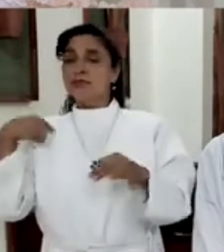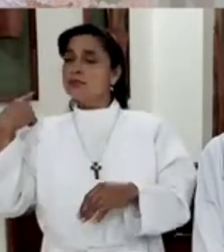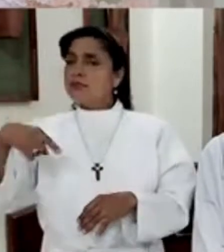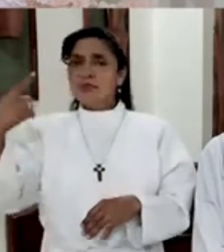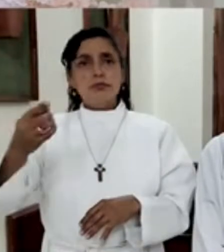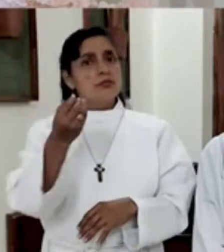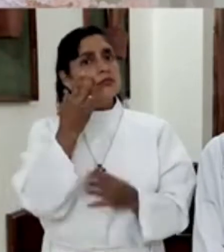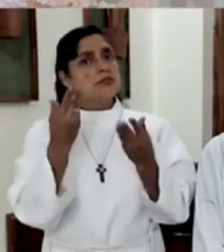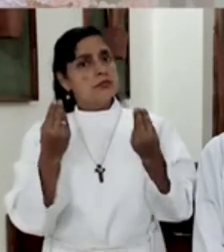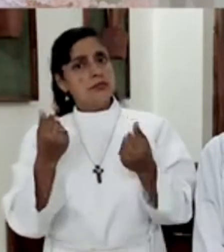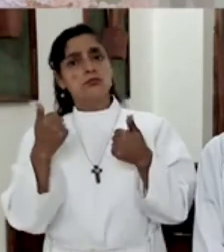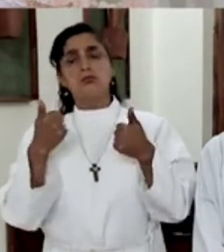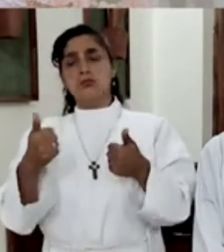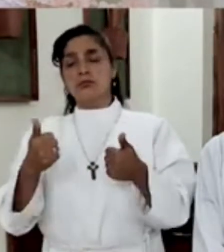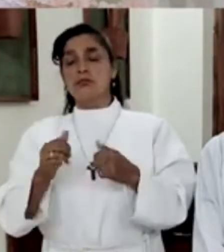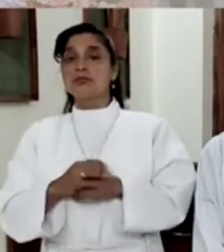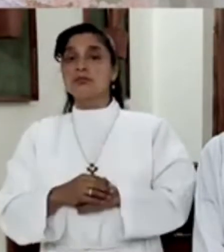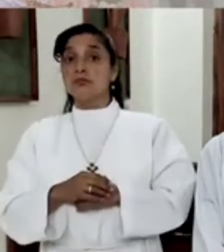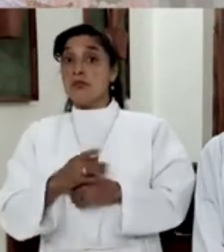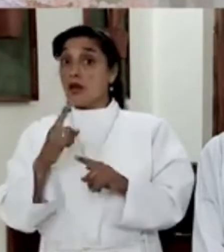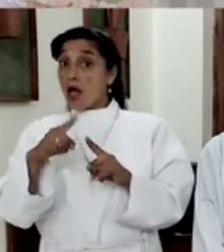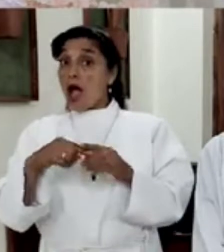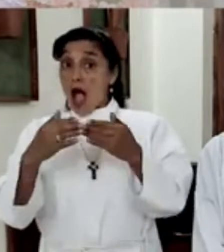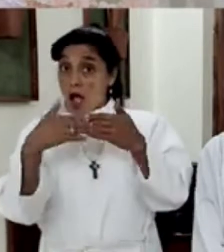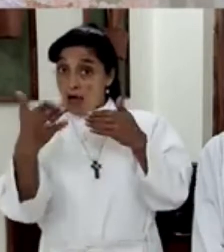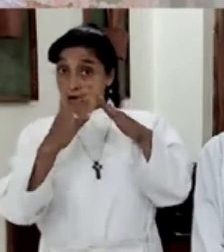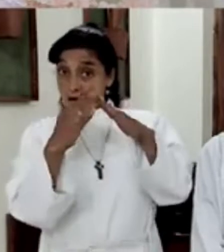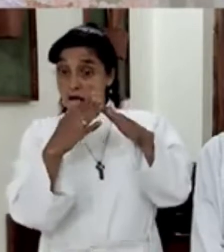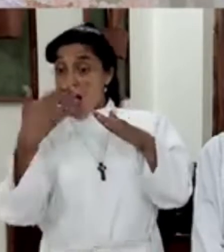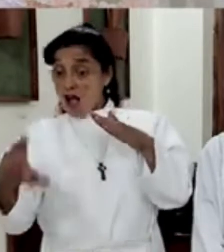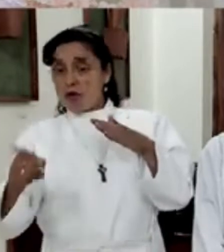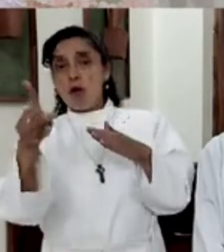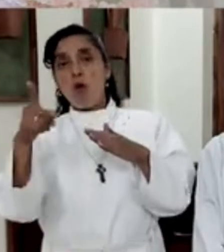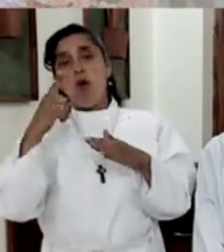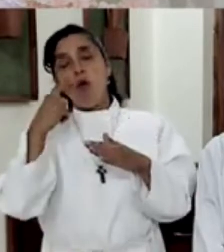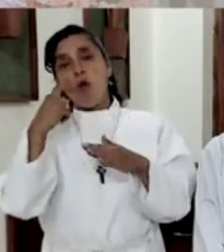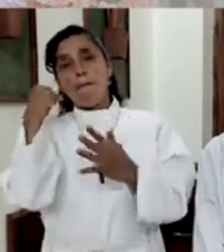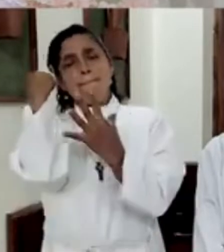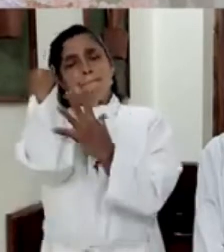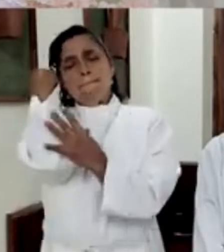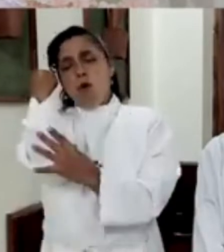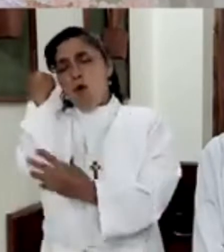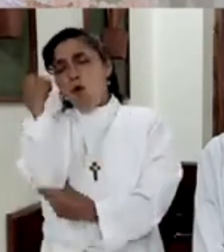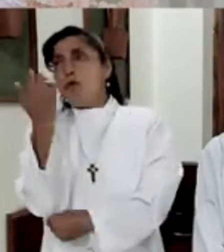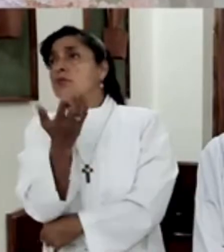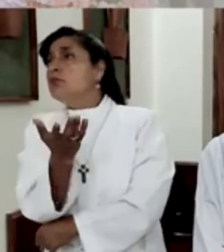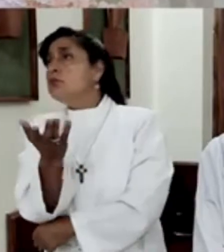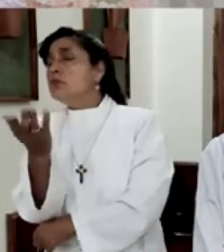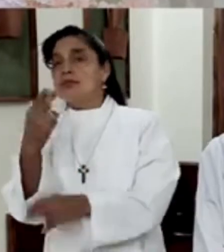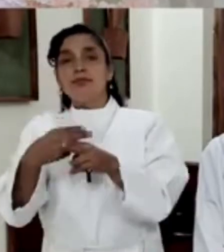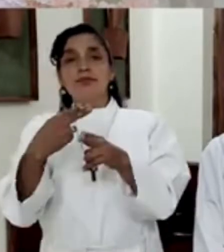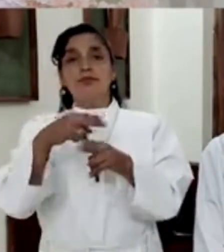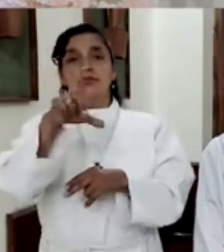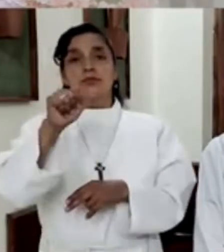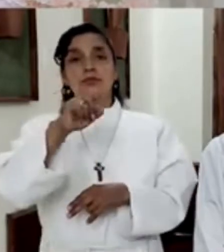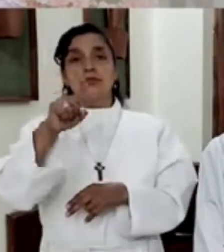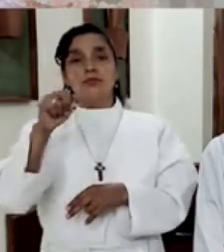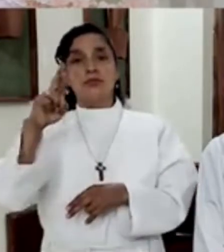día. Y un mendigo llamado Lázaro yacía a la entrada de su